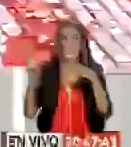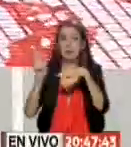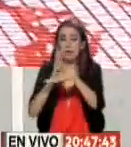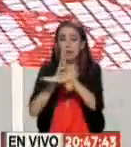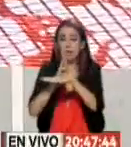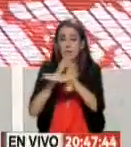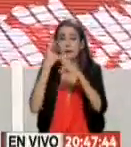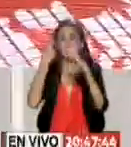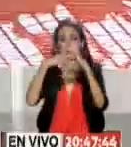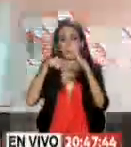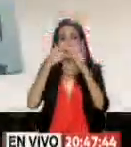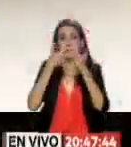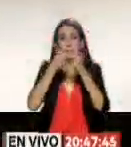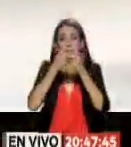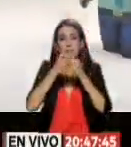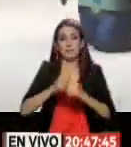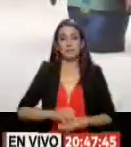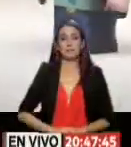digital.